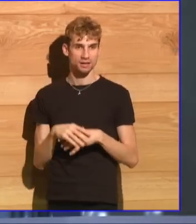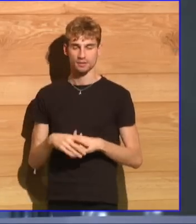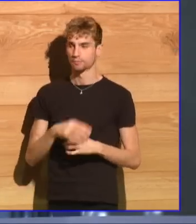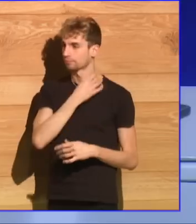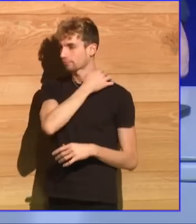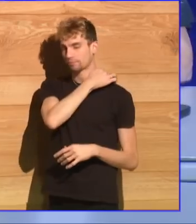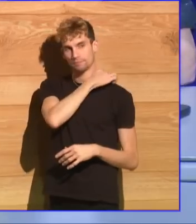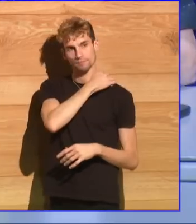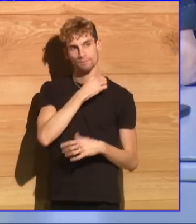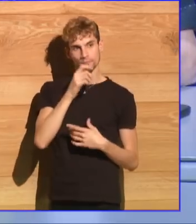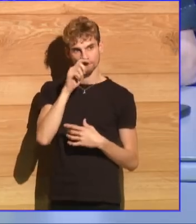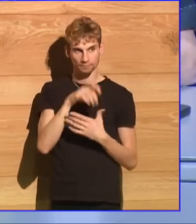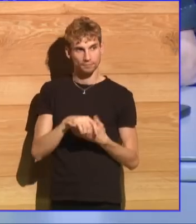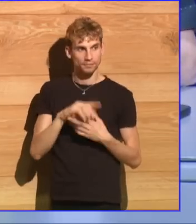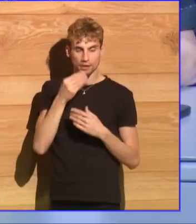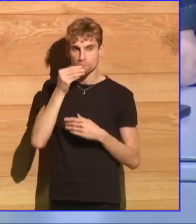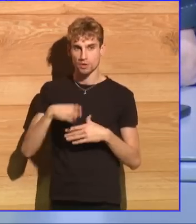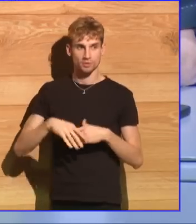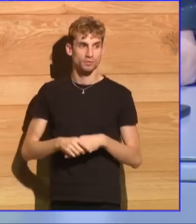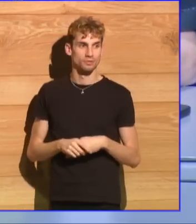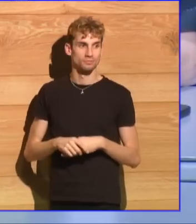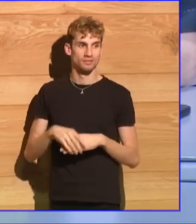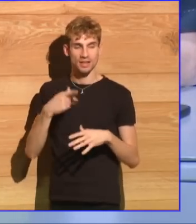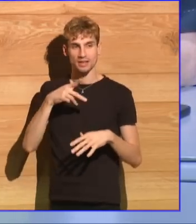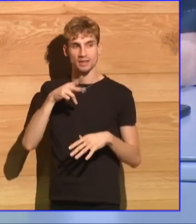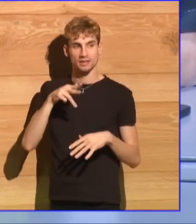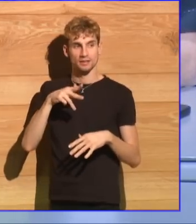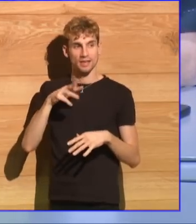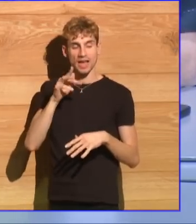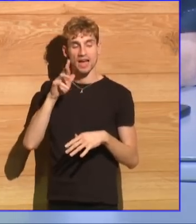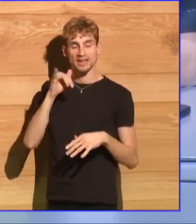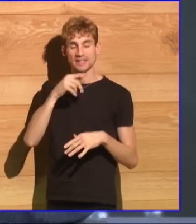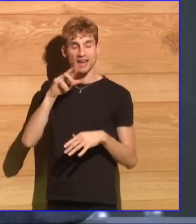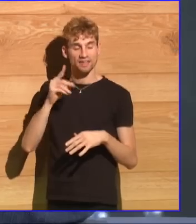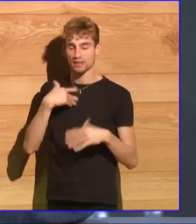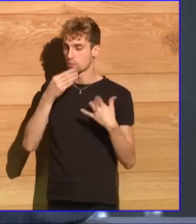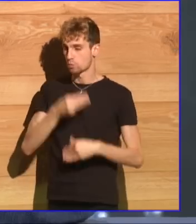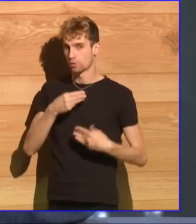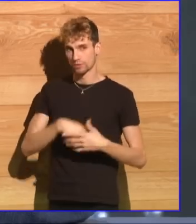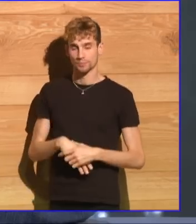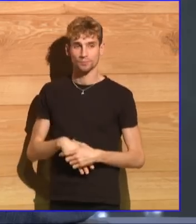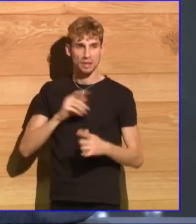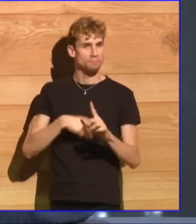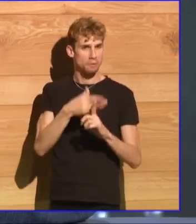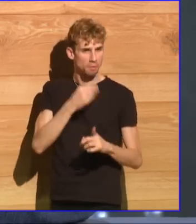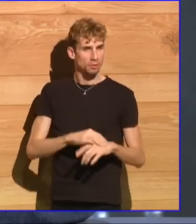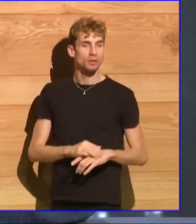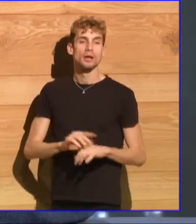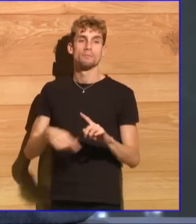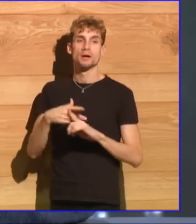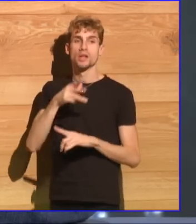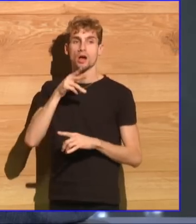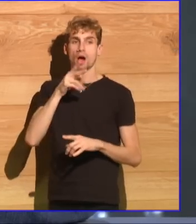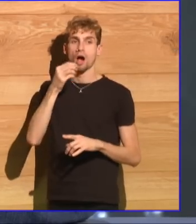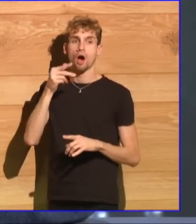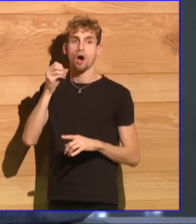ser Qué posible. bueno Richard Dreyfuss, ¿eh? No se lo hemos dicho antes dos Lo hemos veces. dicho que es buenísimo. Claro, y Qué llamó bueno, Richard a Bob Dreyfuss. Hawkins, Y guapo. a quien había conocido en realidad, con